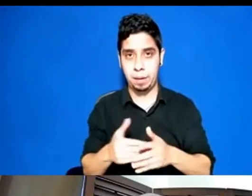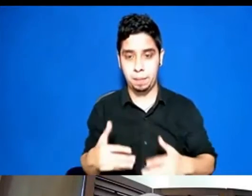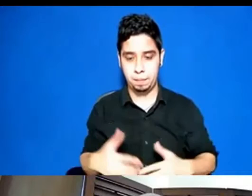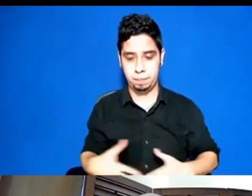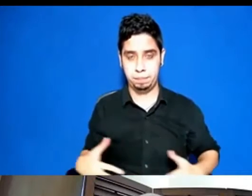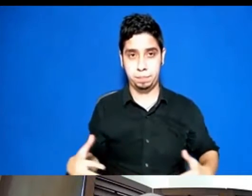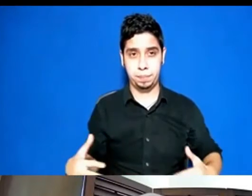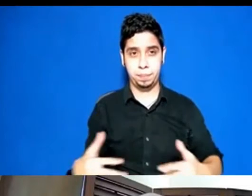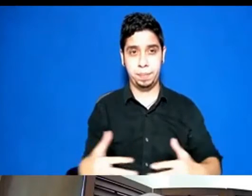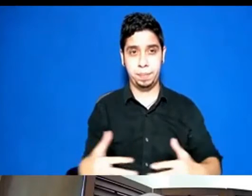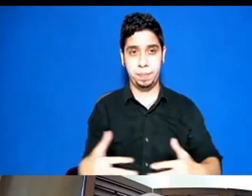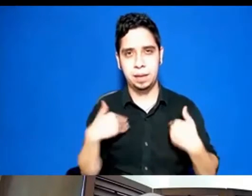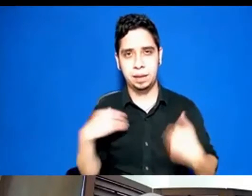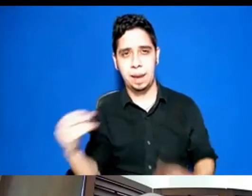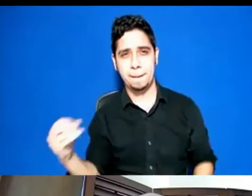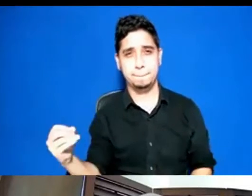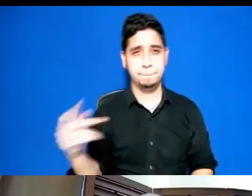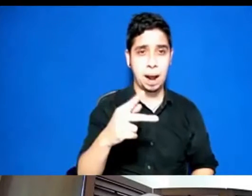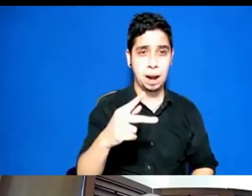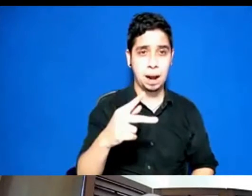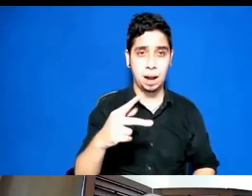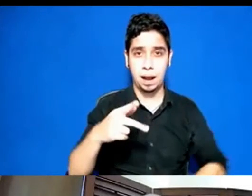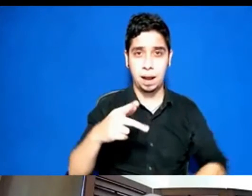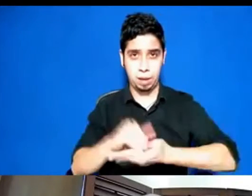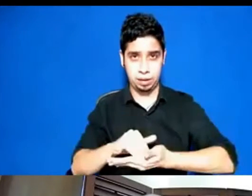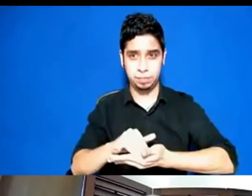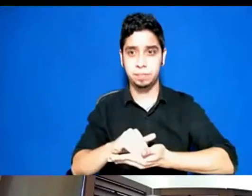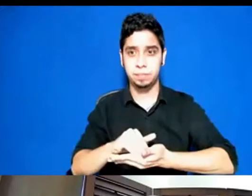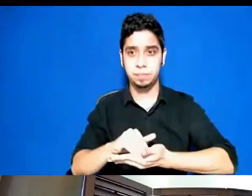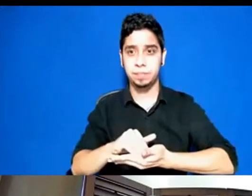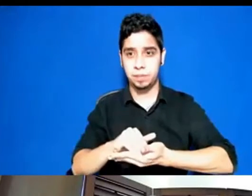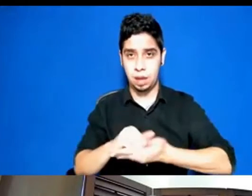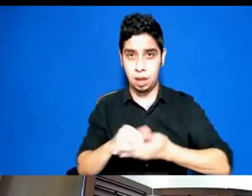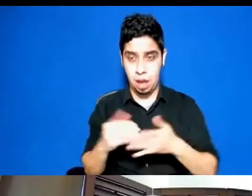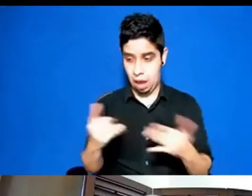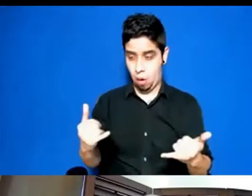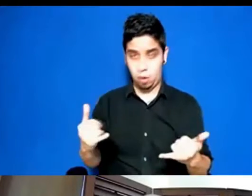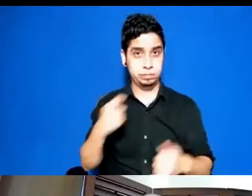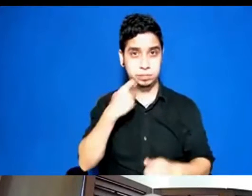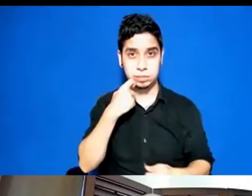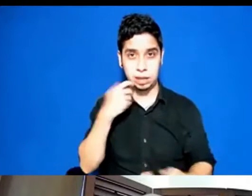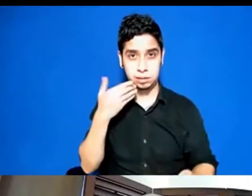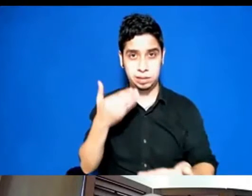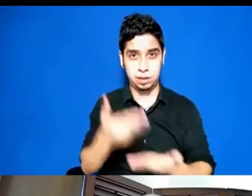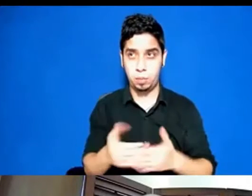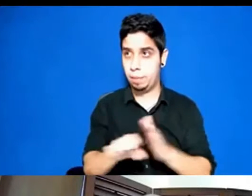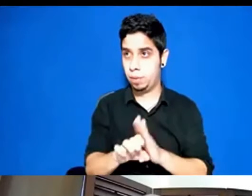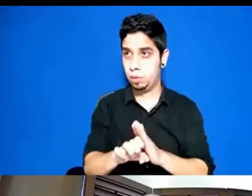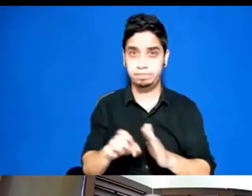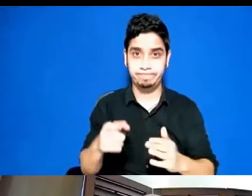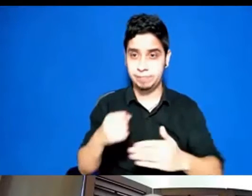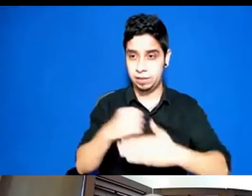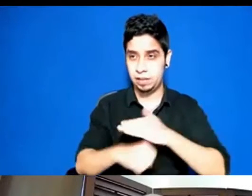cruza. Entonces, están llegando ya a la isla. Las que nacieron hace 10 años, 20